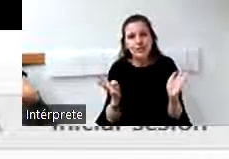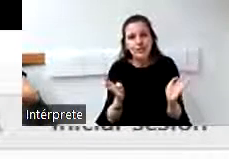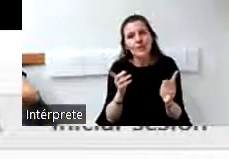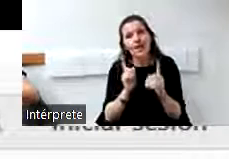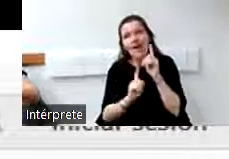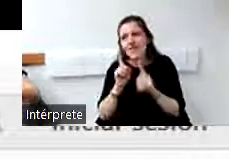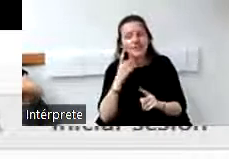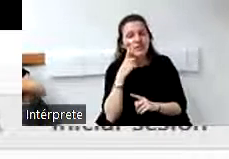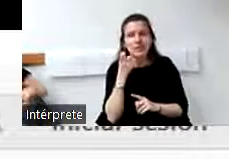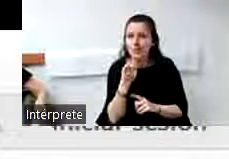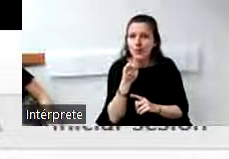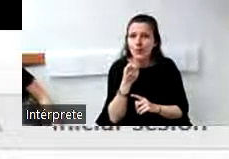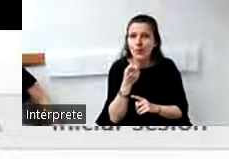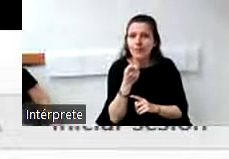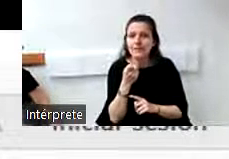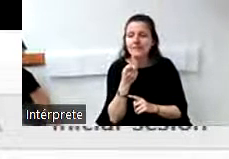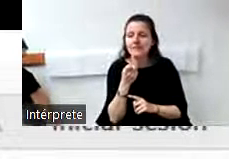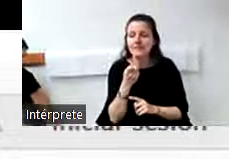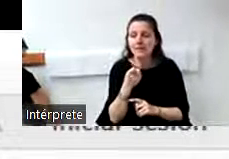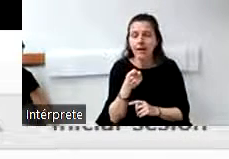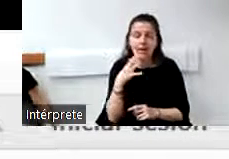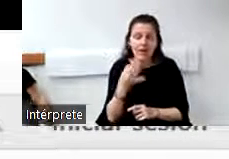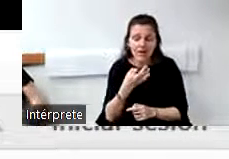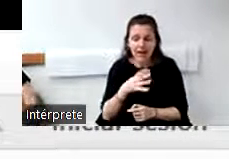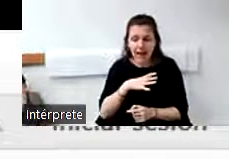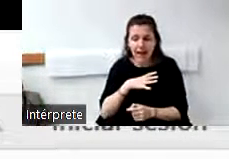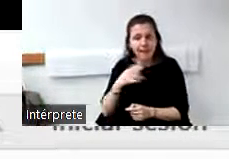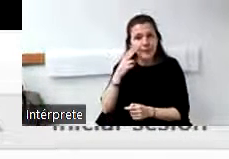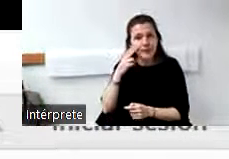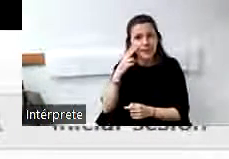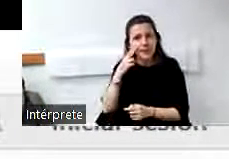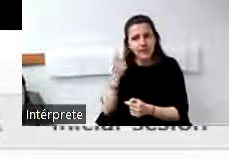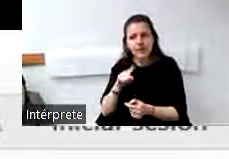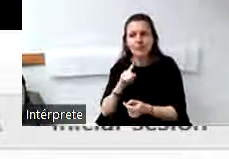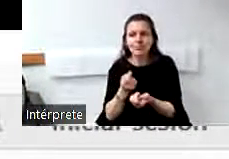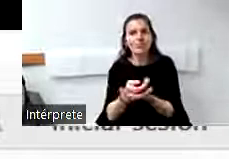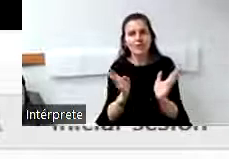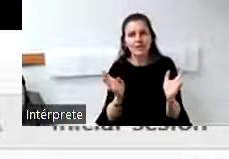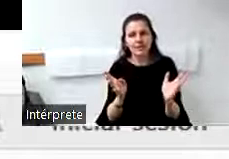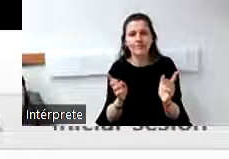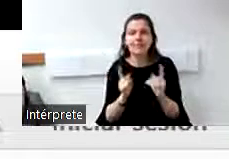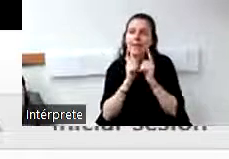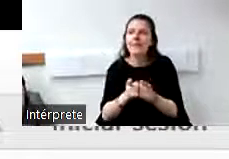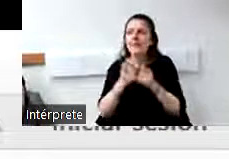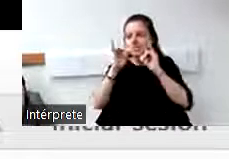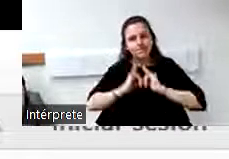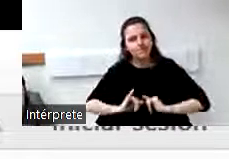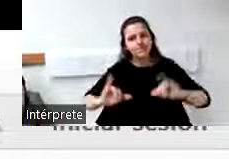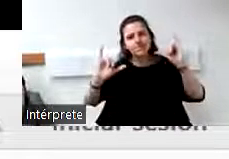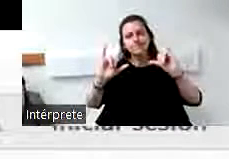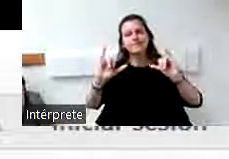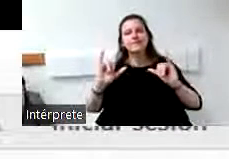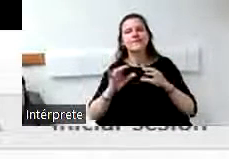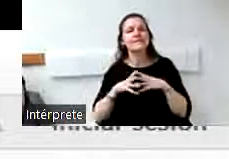no está bueno. La capacitación, incorporar campañas de sensibilización.